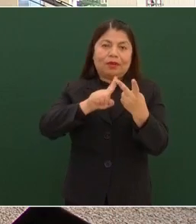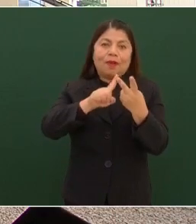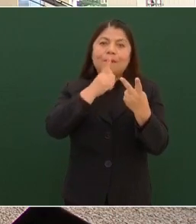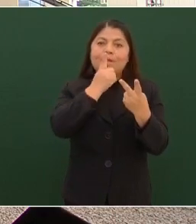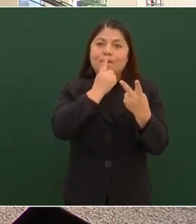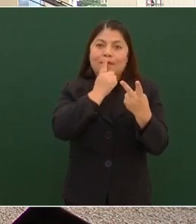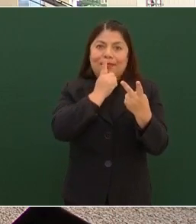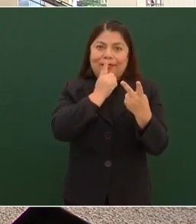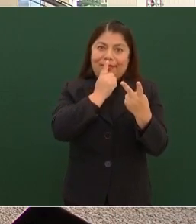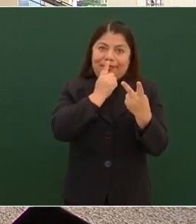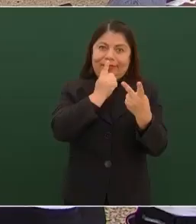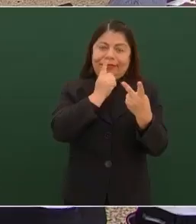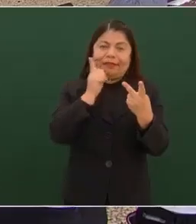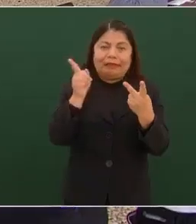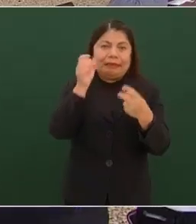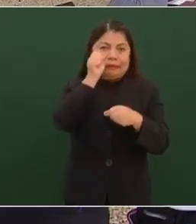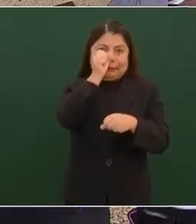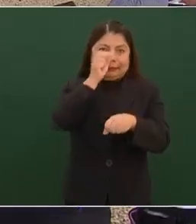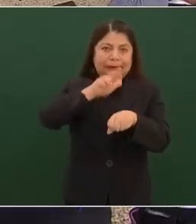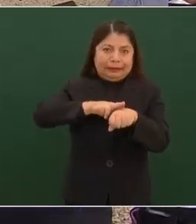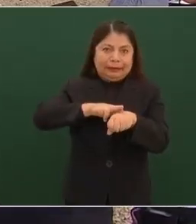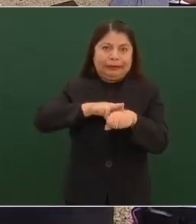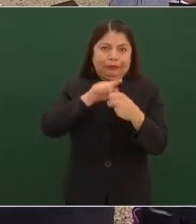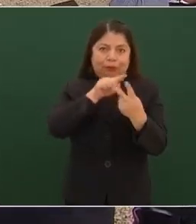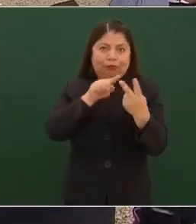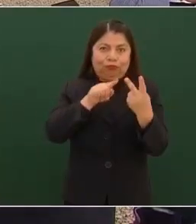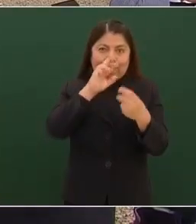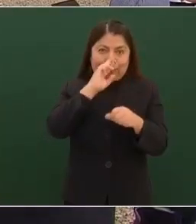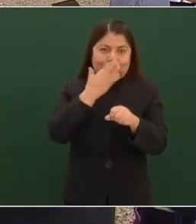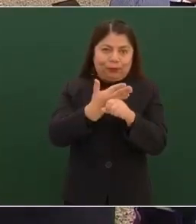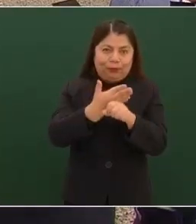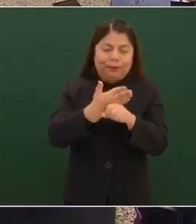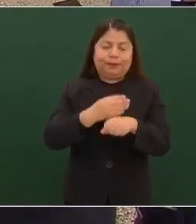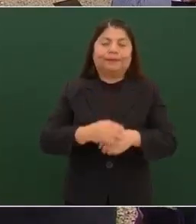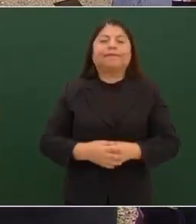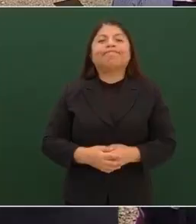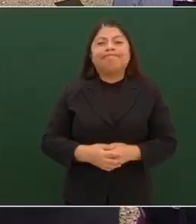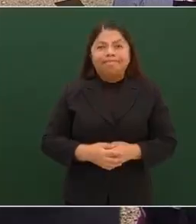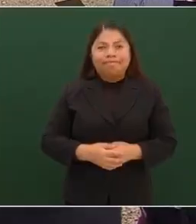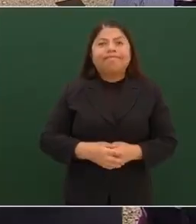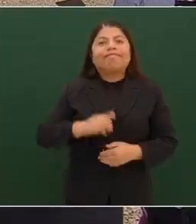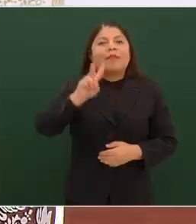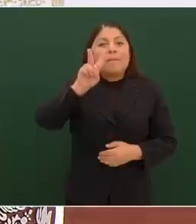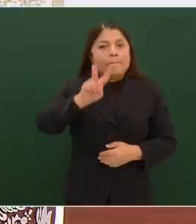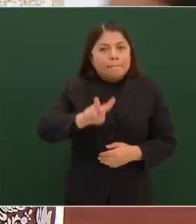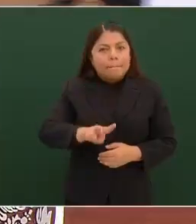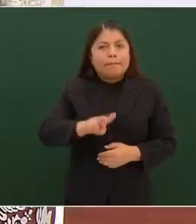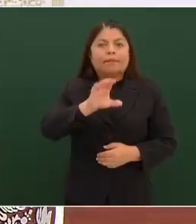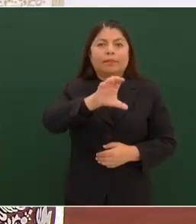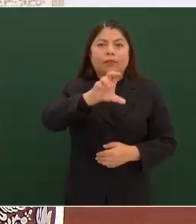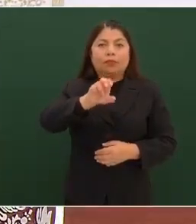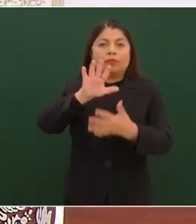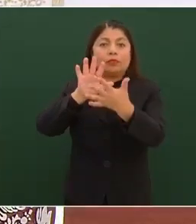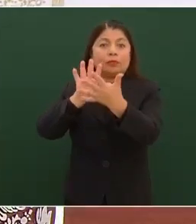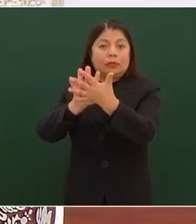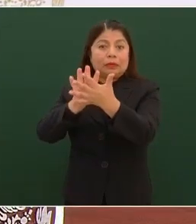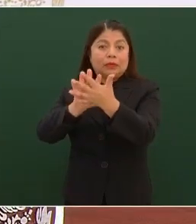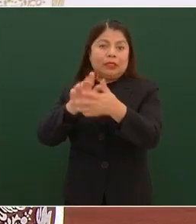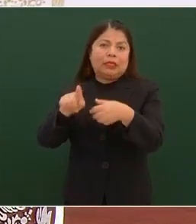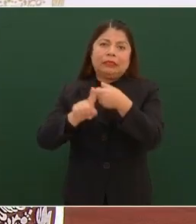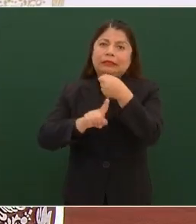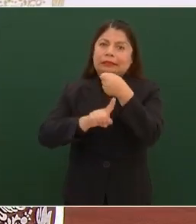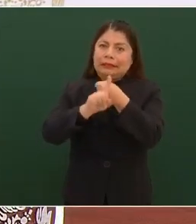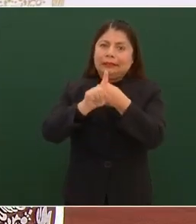Sí, es una realidad la sobredensificación en el penal de Cancún. Estabas trabajando en ello con el gobierno federal, con un